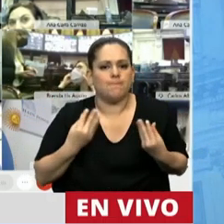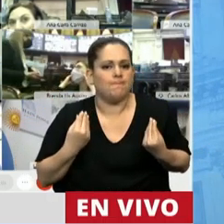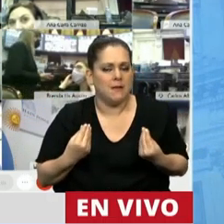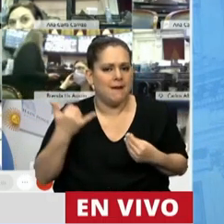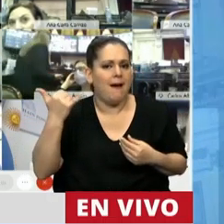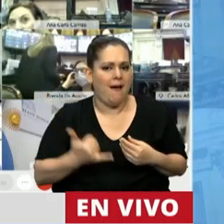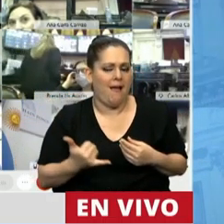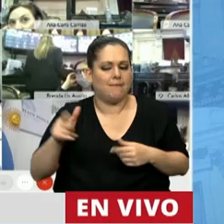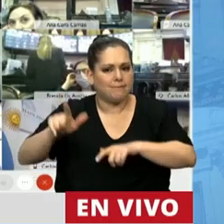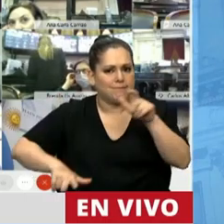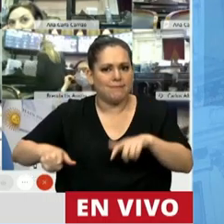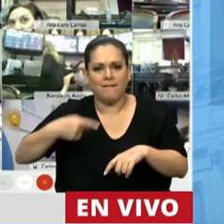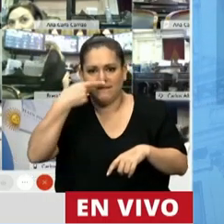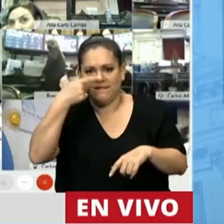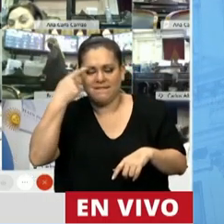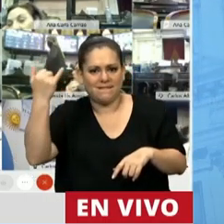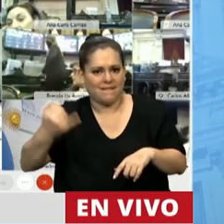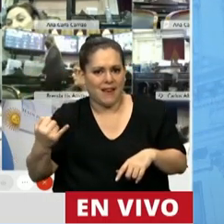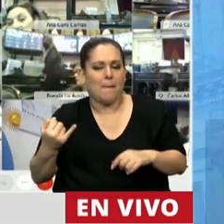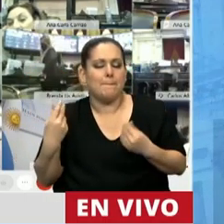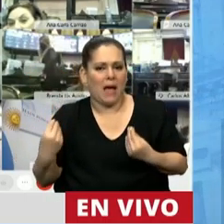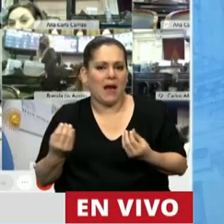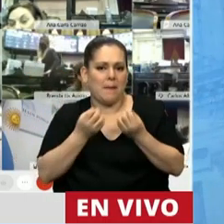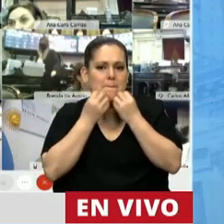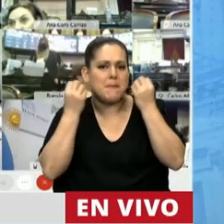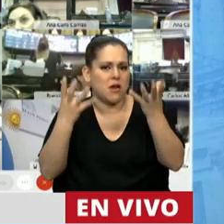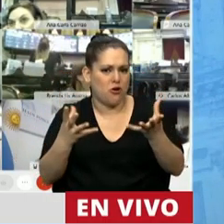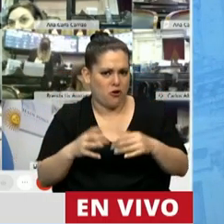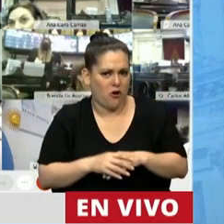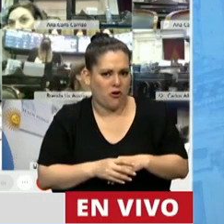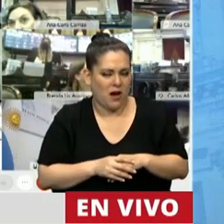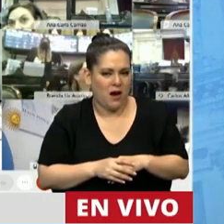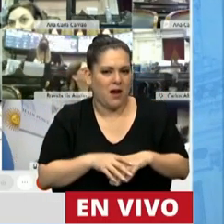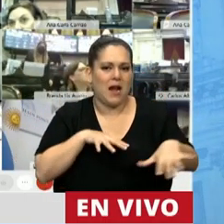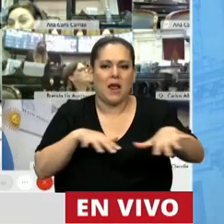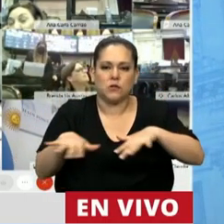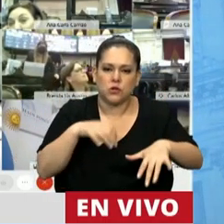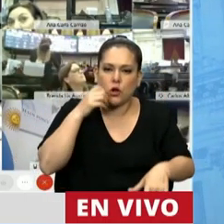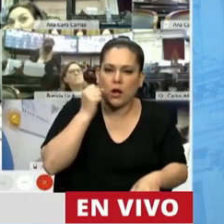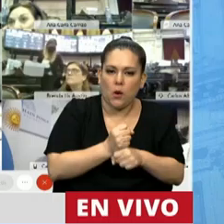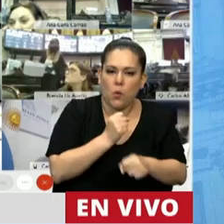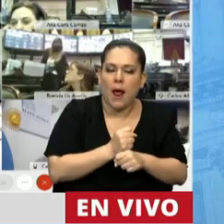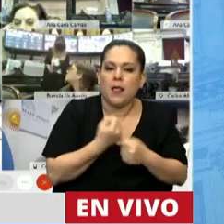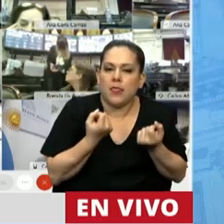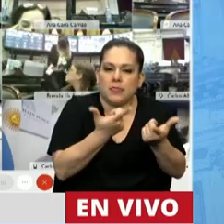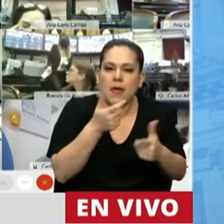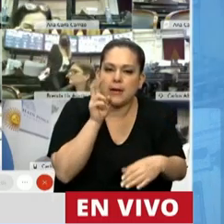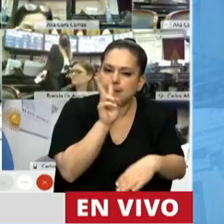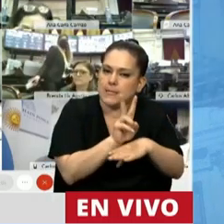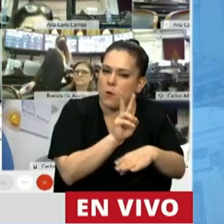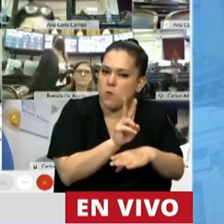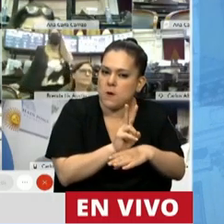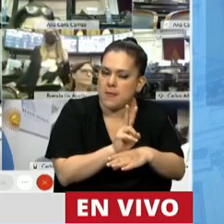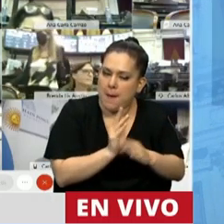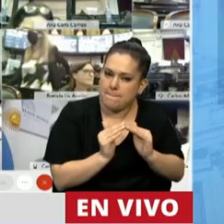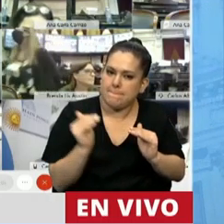interés público puesto en este proyecto viene a mejorar el entorno laboral, dándole más seguridad,